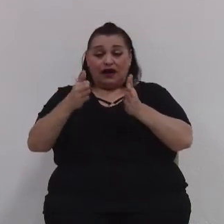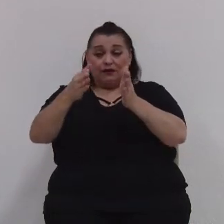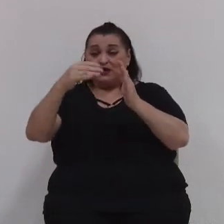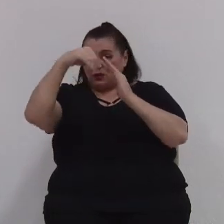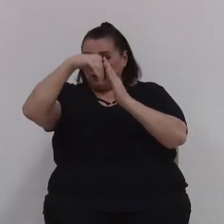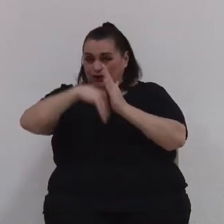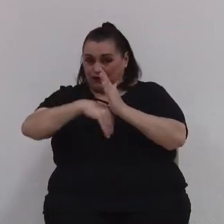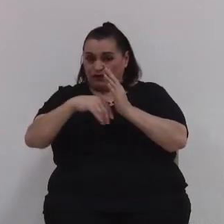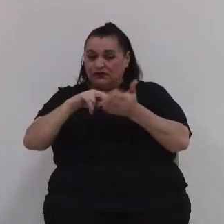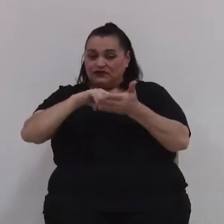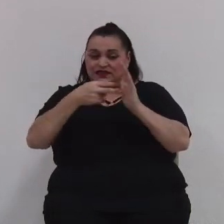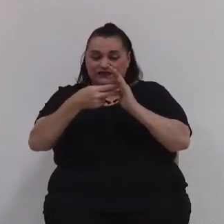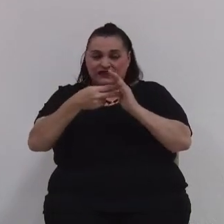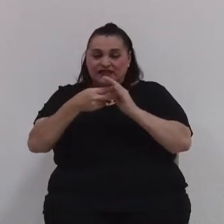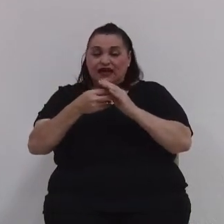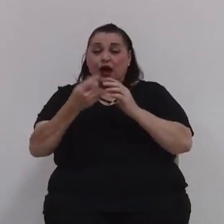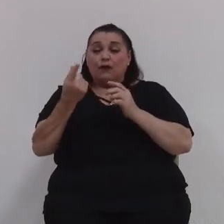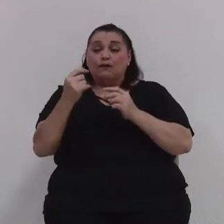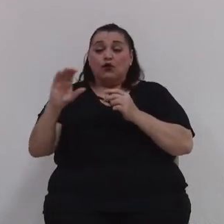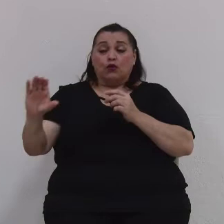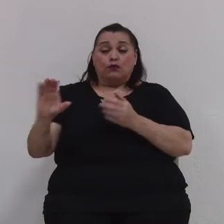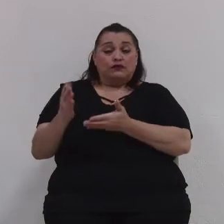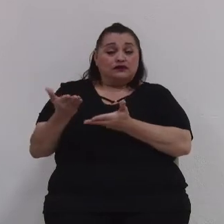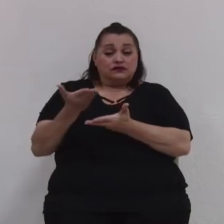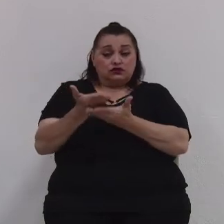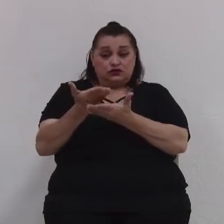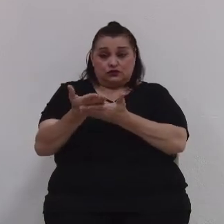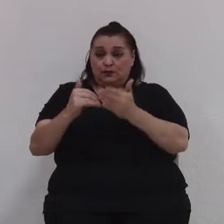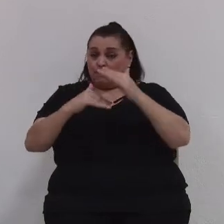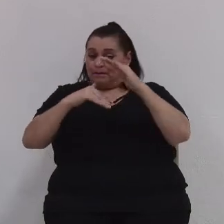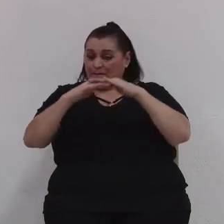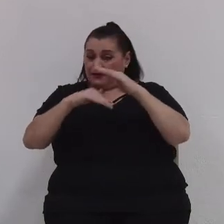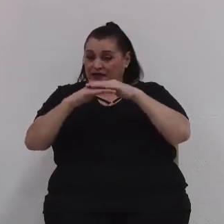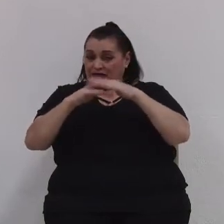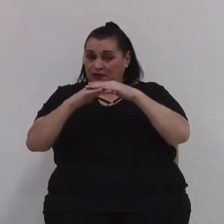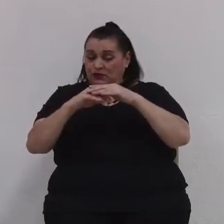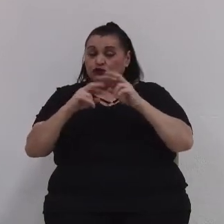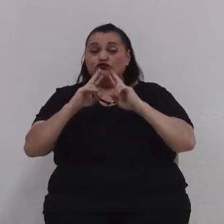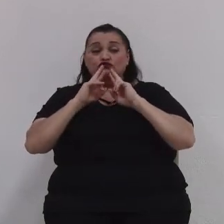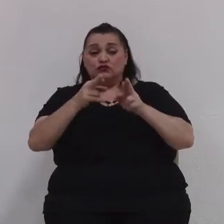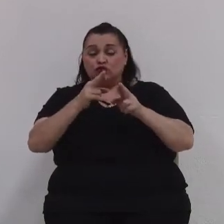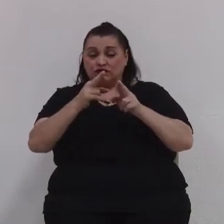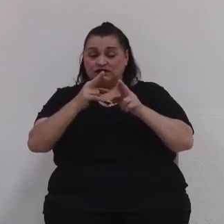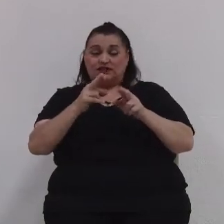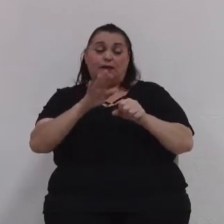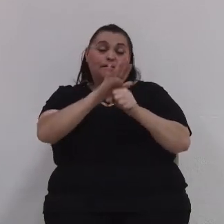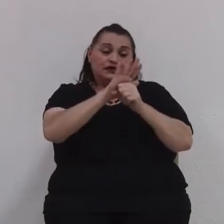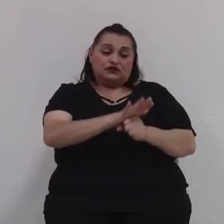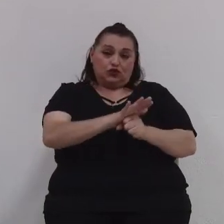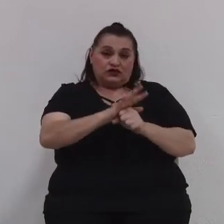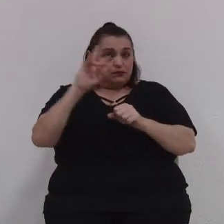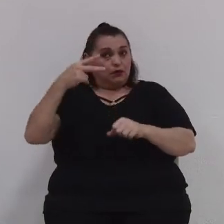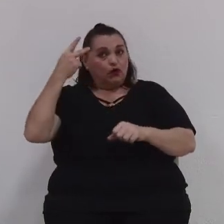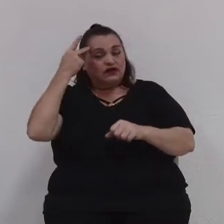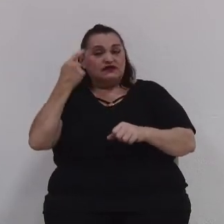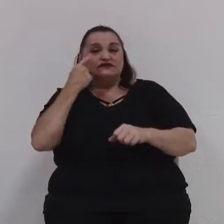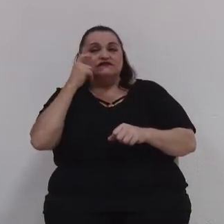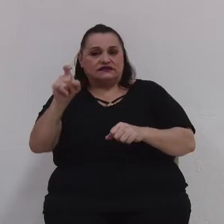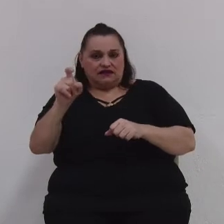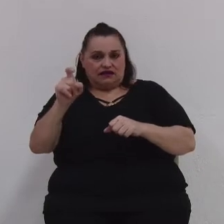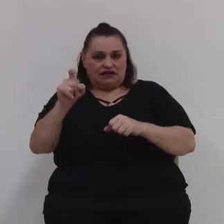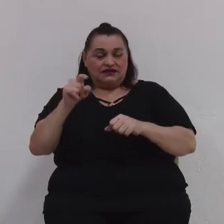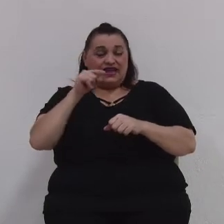camino bajo de las provisiones mínimas en respuesta a las presiones políticas y fiscales. Y estamos